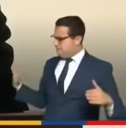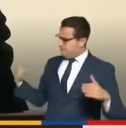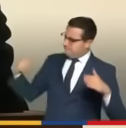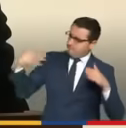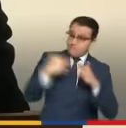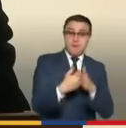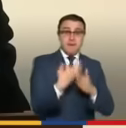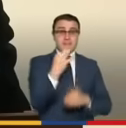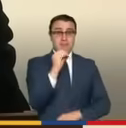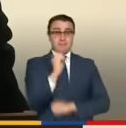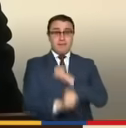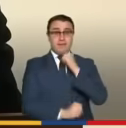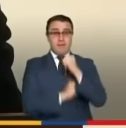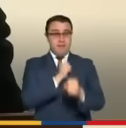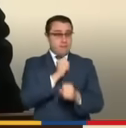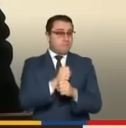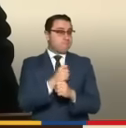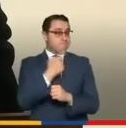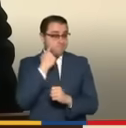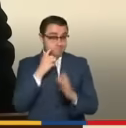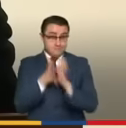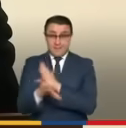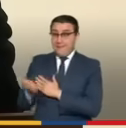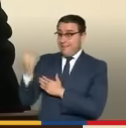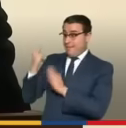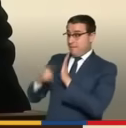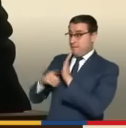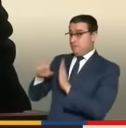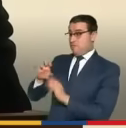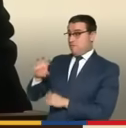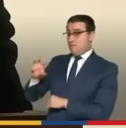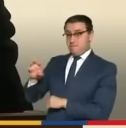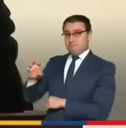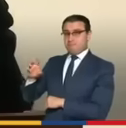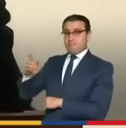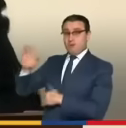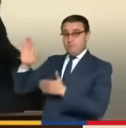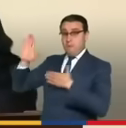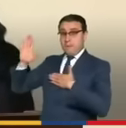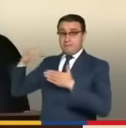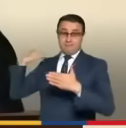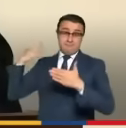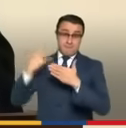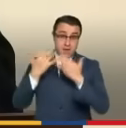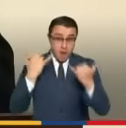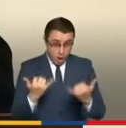que decir que la promesa del año 93 no se cumplió.